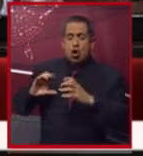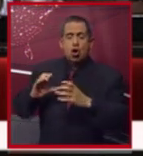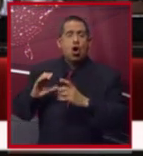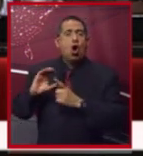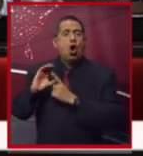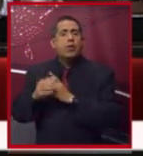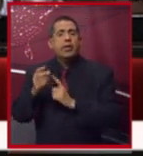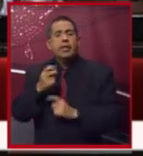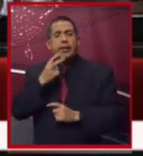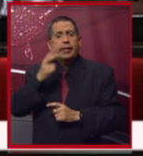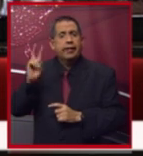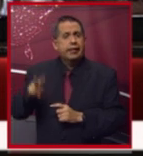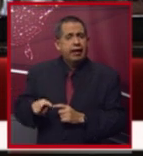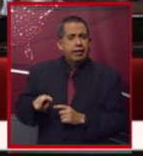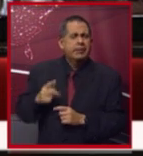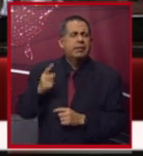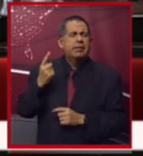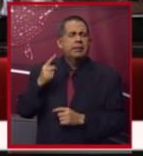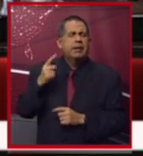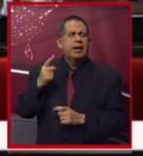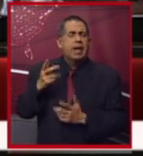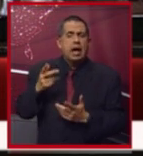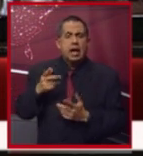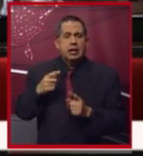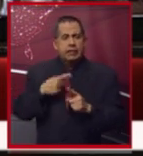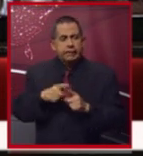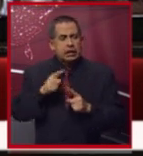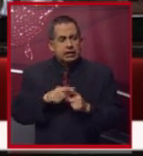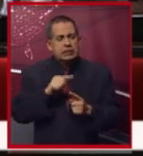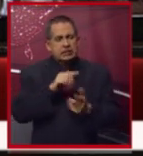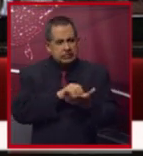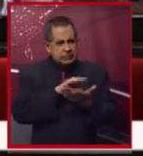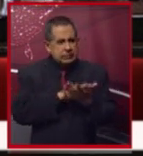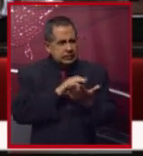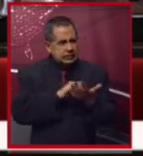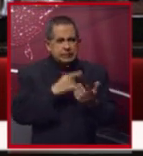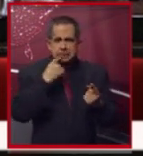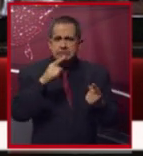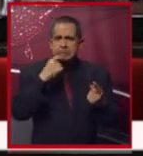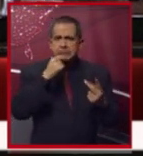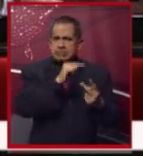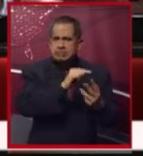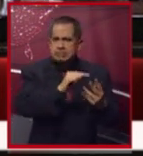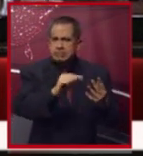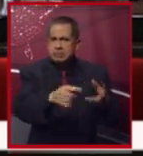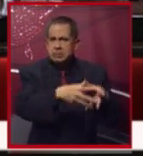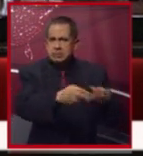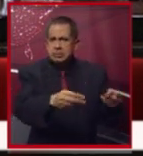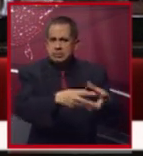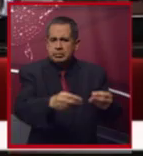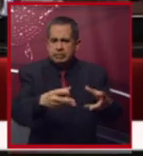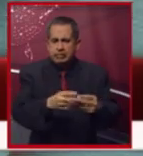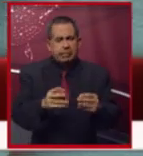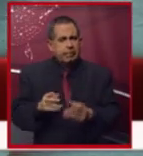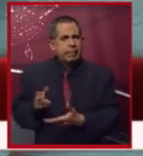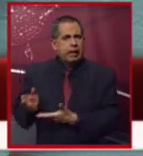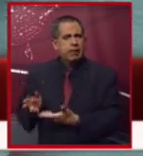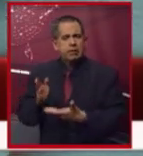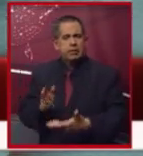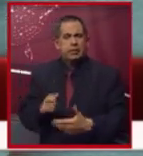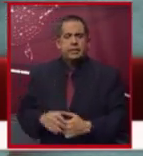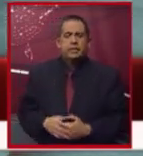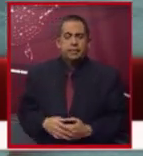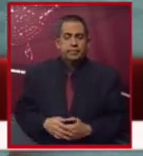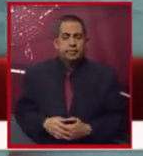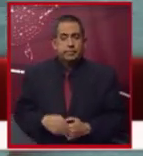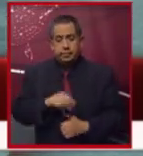verdad para todos los casos documentados y denunciados por Eureka. Al hacer